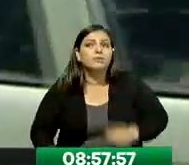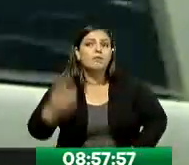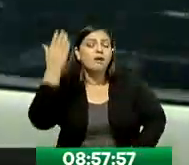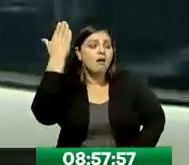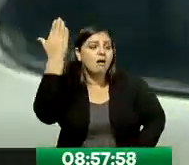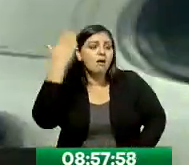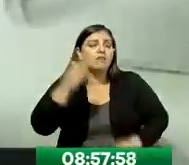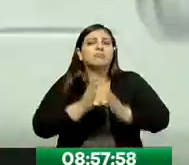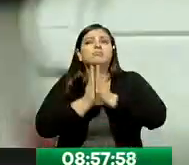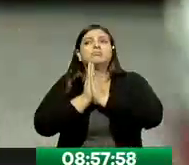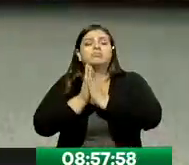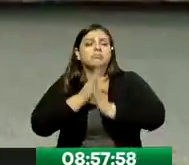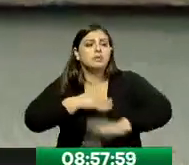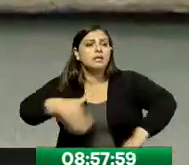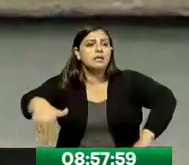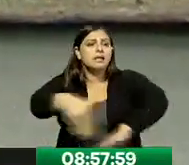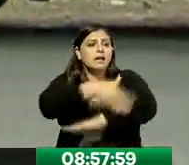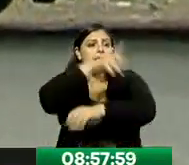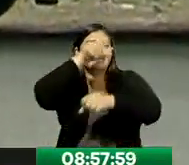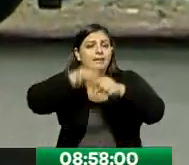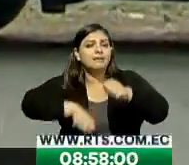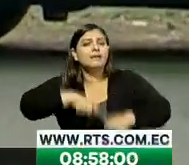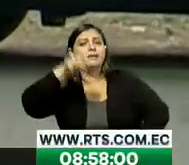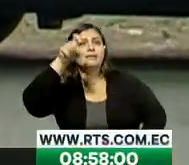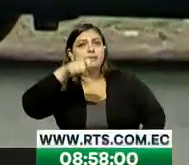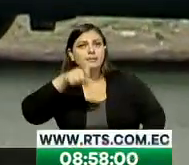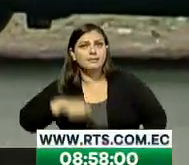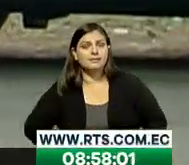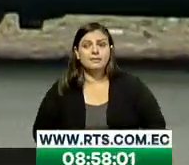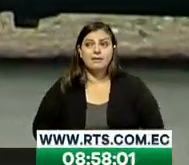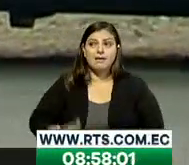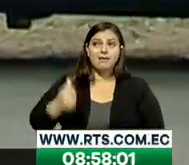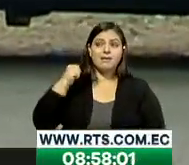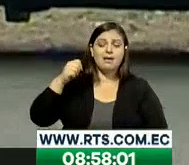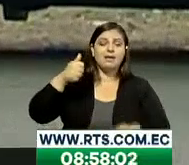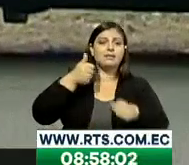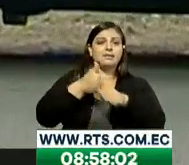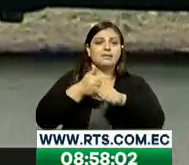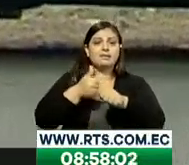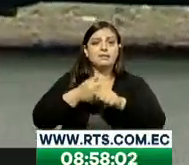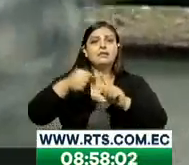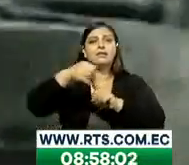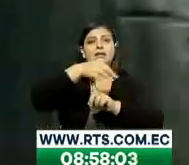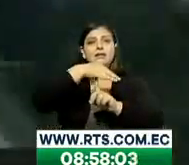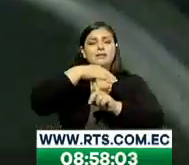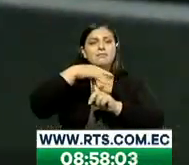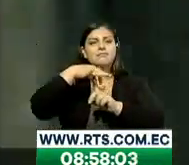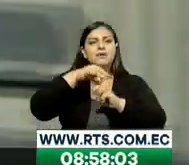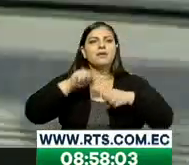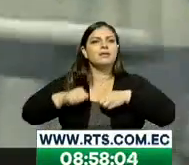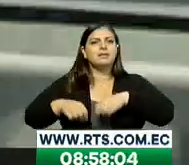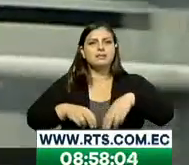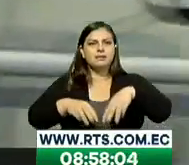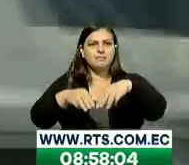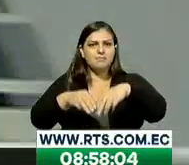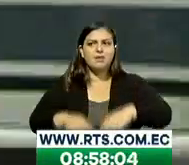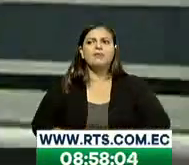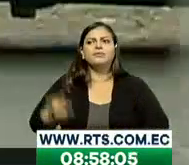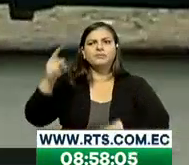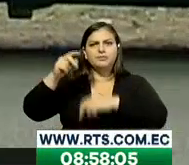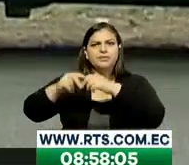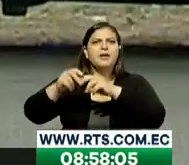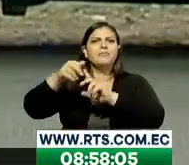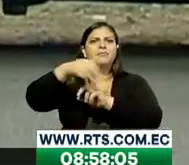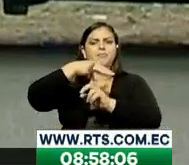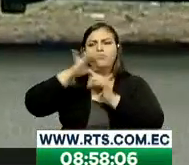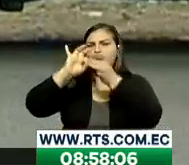continúe la obra que la dejó inconclusa en los parques, en el parque Tis de Samane, en la ciudad de la Samane, ya que transcurra aquí a la Juan Montalvo, que le falta un